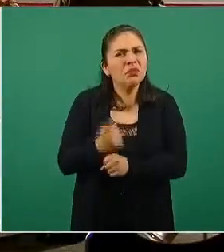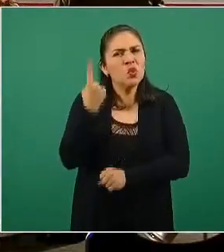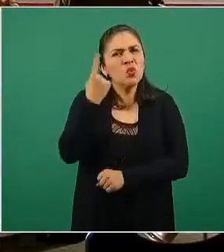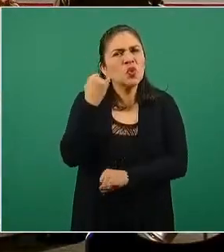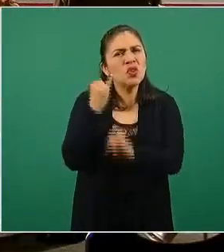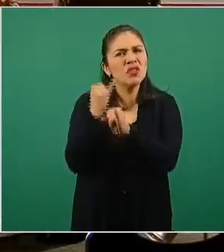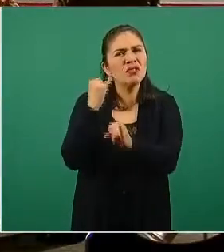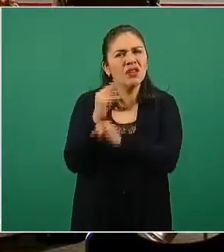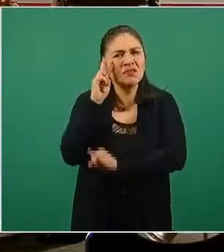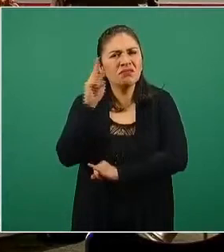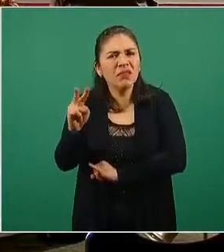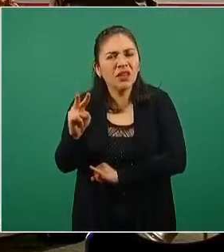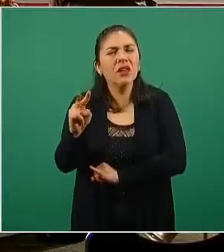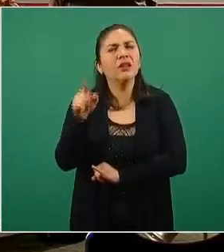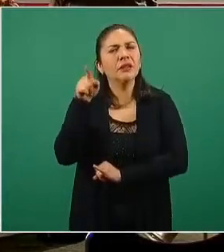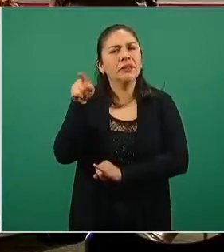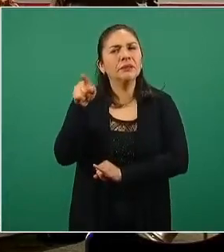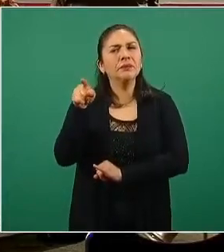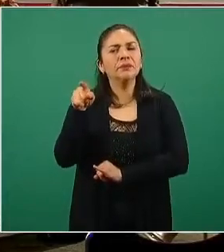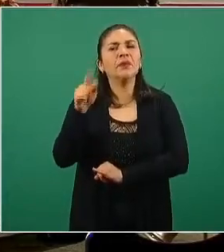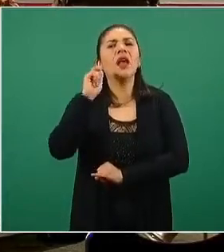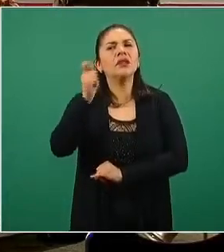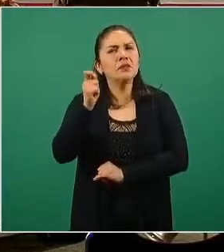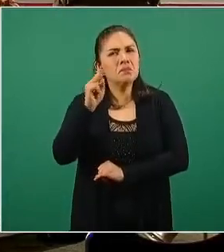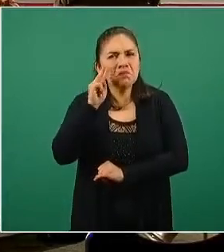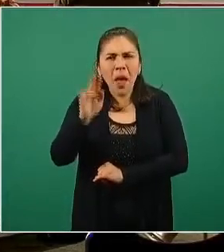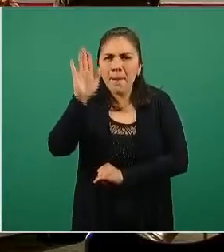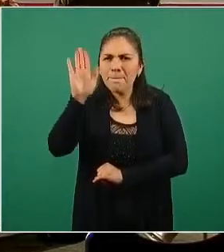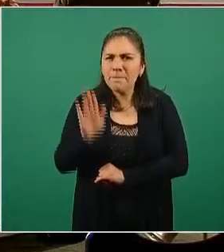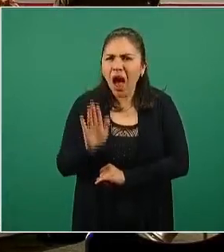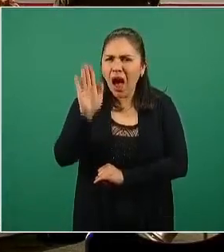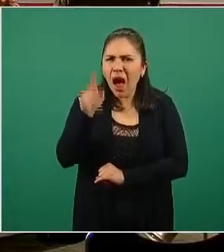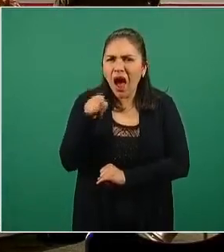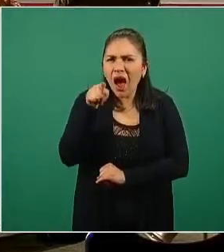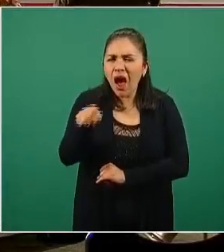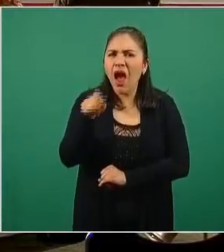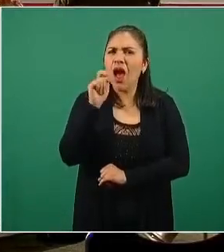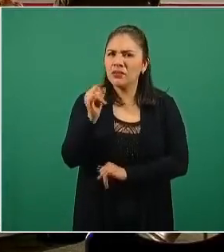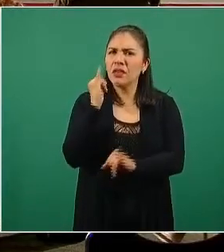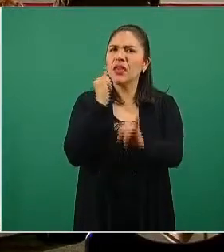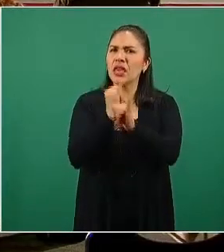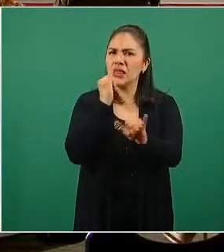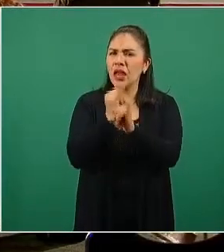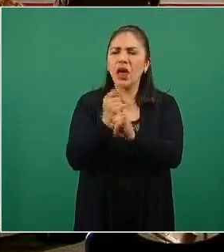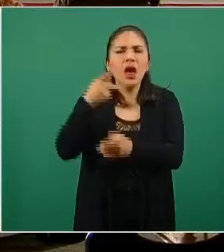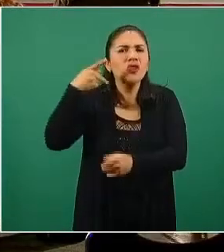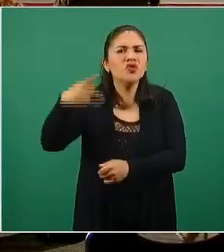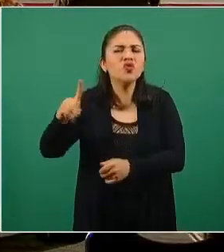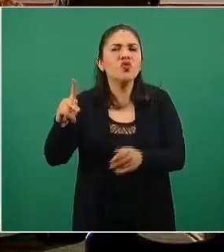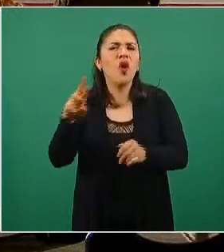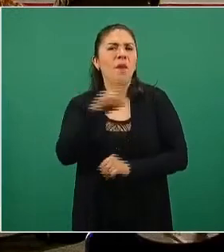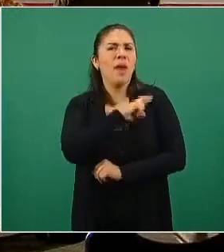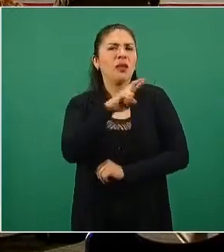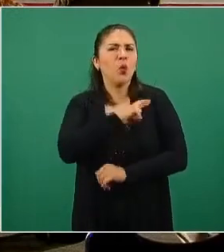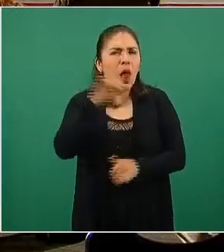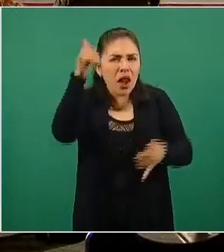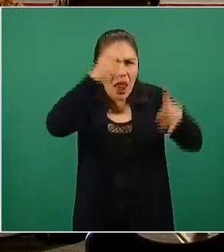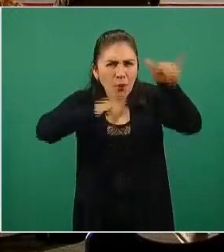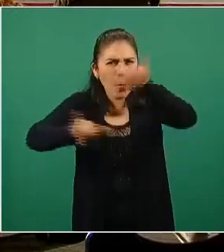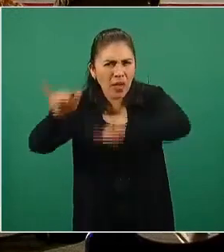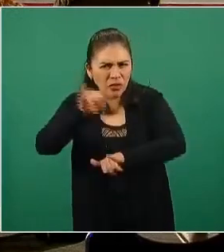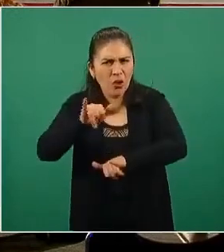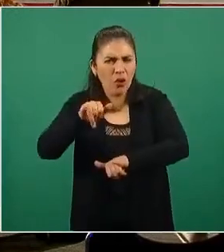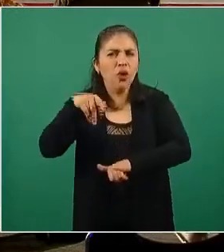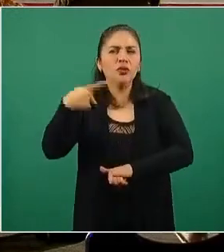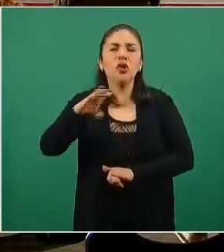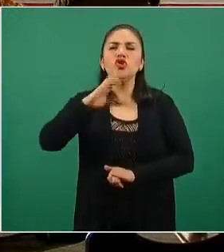página de internet de lo que parecía ser la página internet de un laboratorio privado, de una cadena de laboratorios privados,